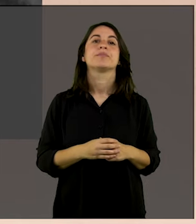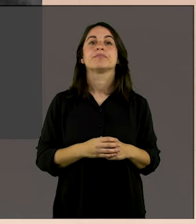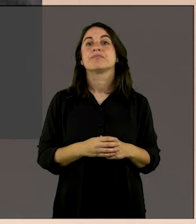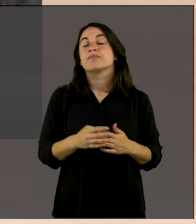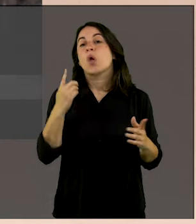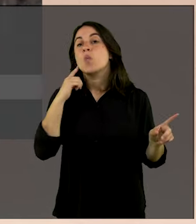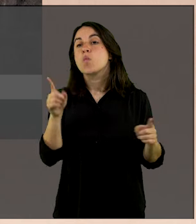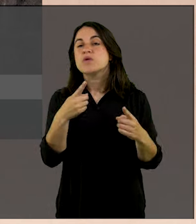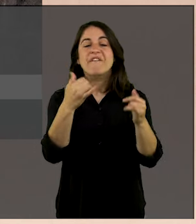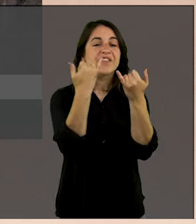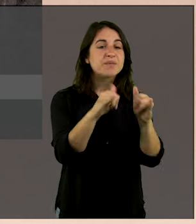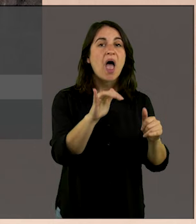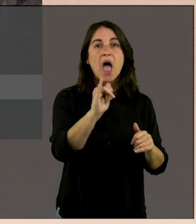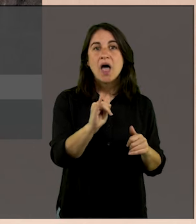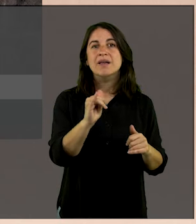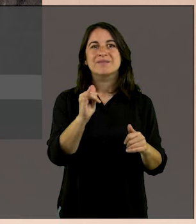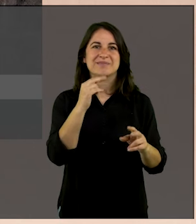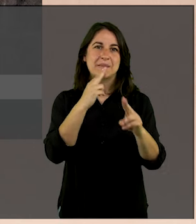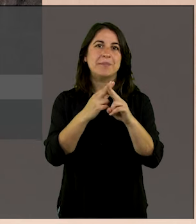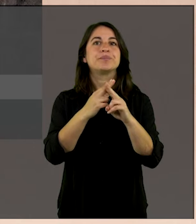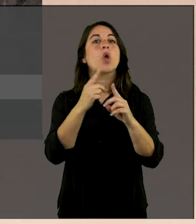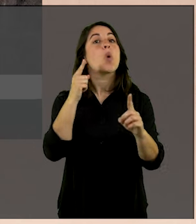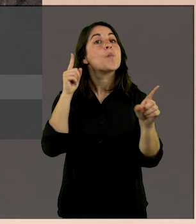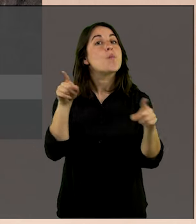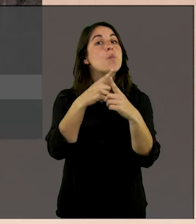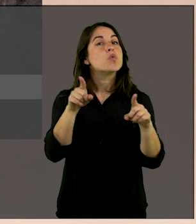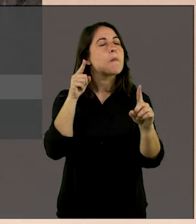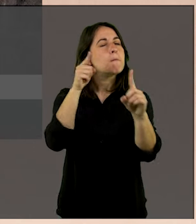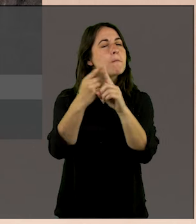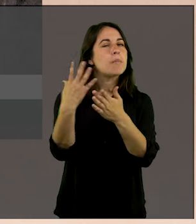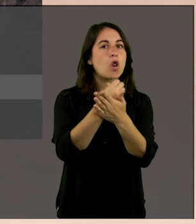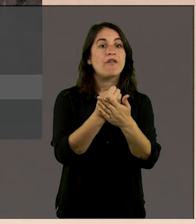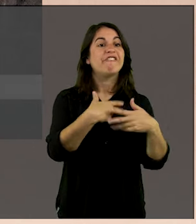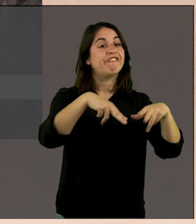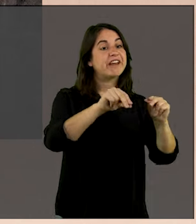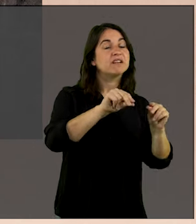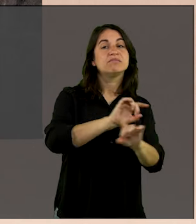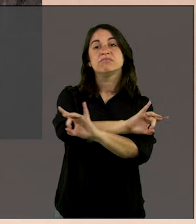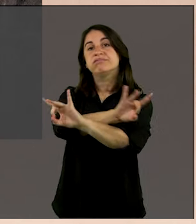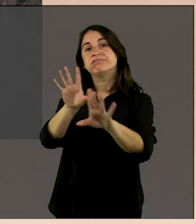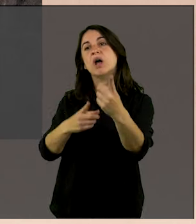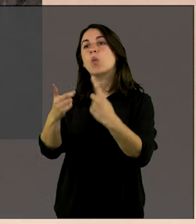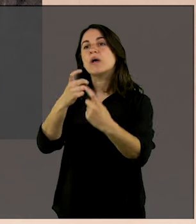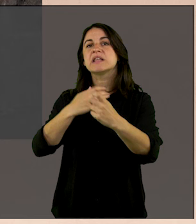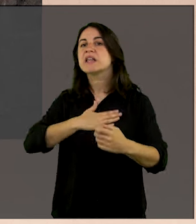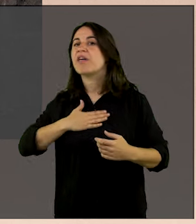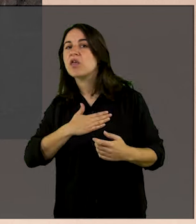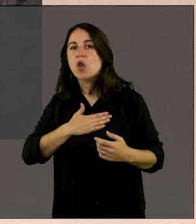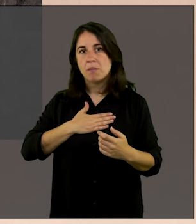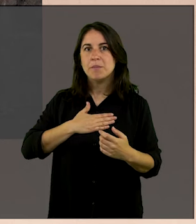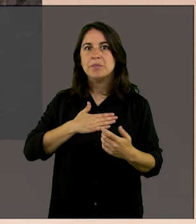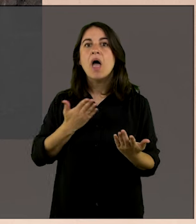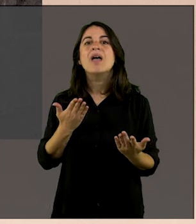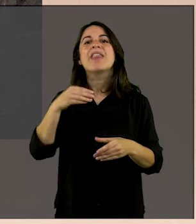Raquel García. Hay festivales de música que son muy Music for All, que lo que hacen es enviar una encuesta de satisfacción a sus asistentes. Y como parte